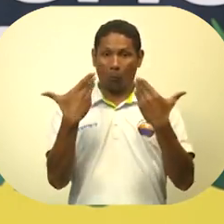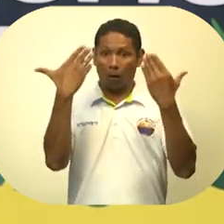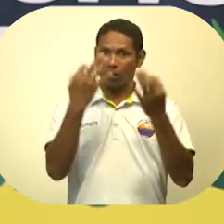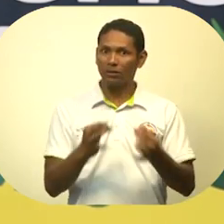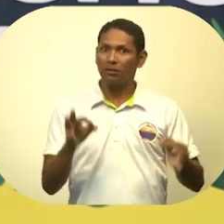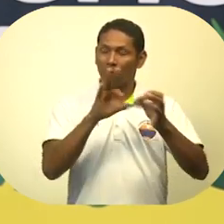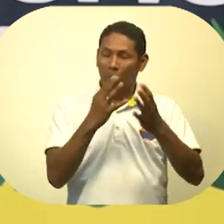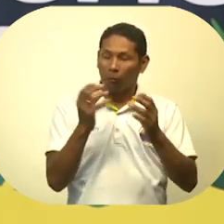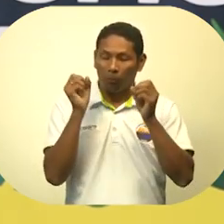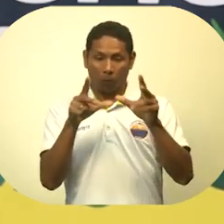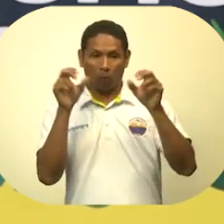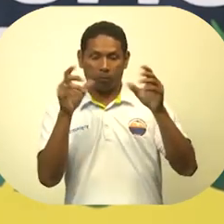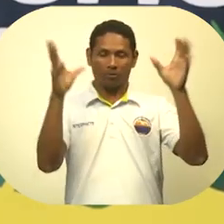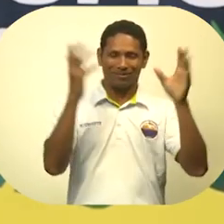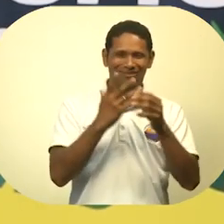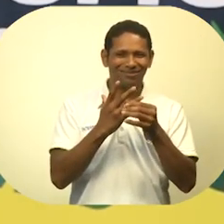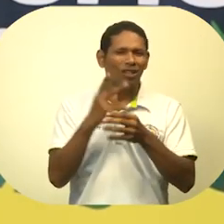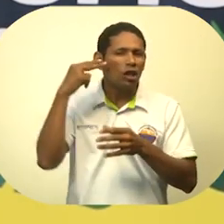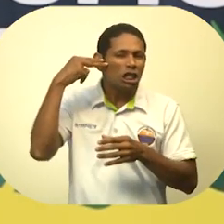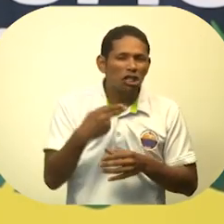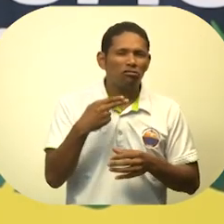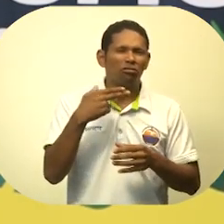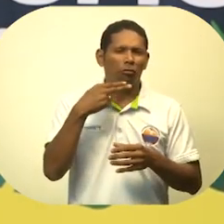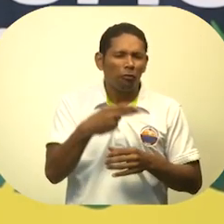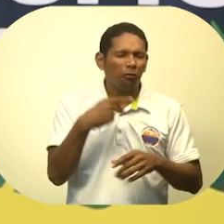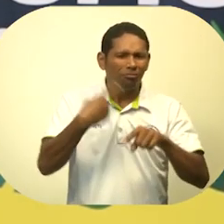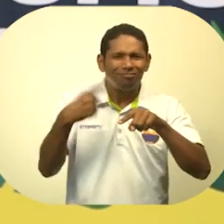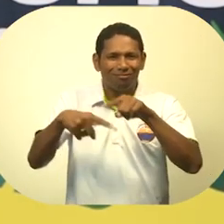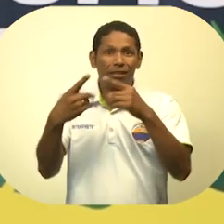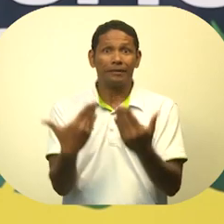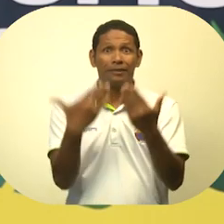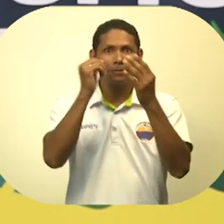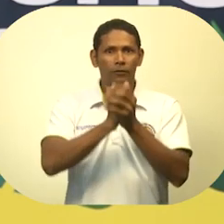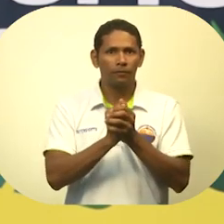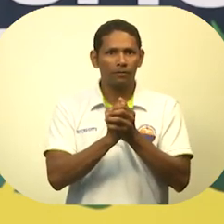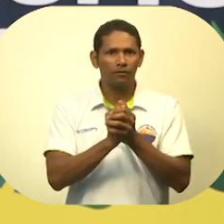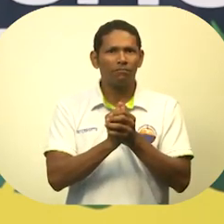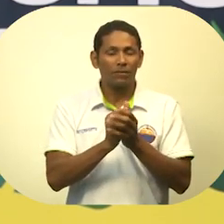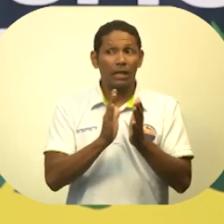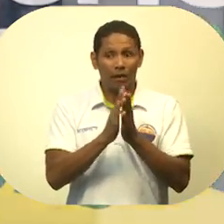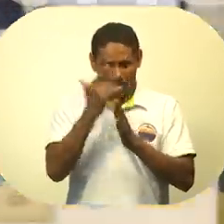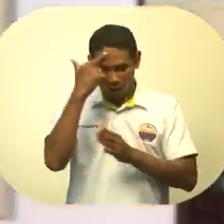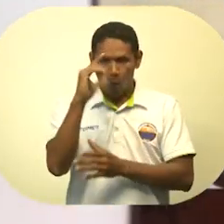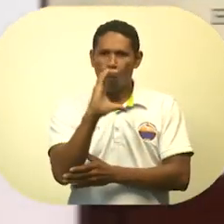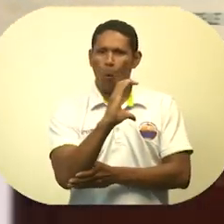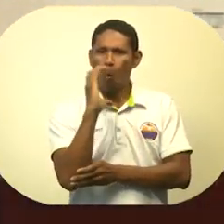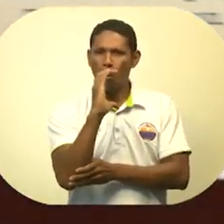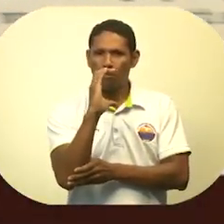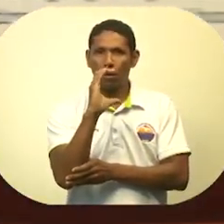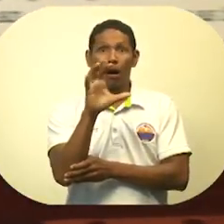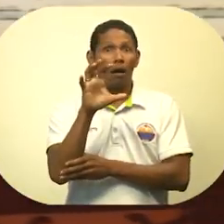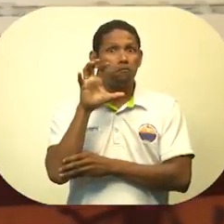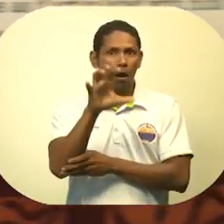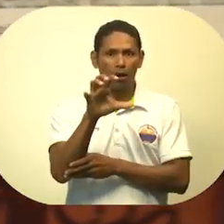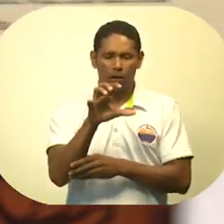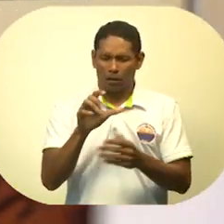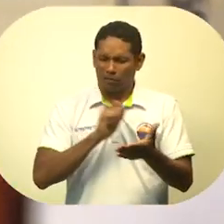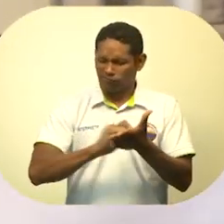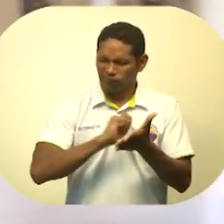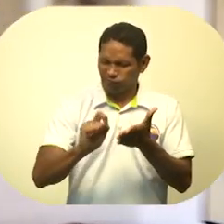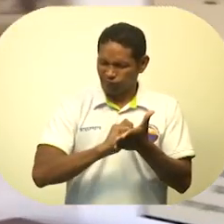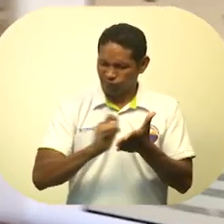con magia, pero es que hay una reputación de ser un país lleno de